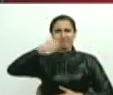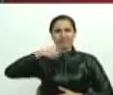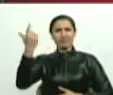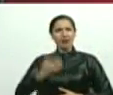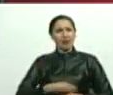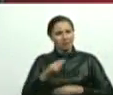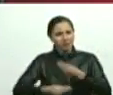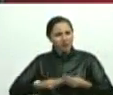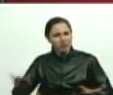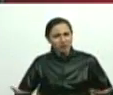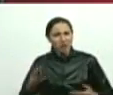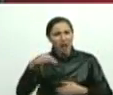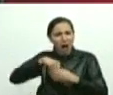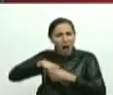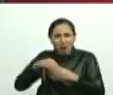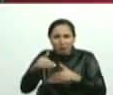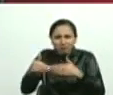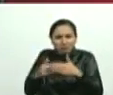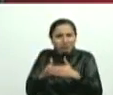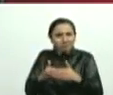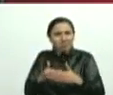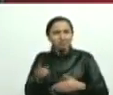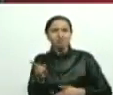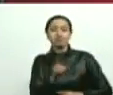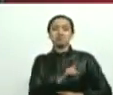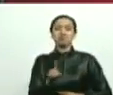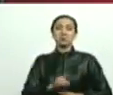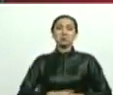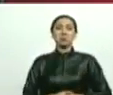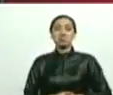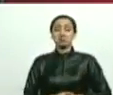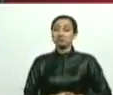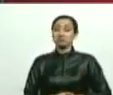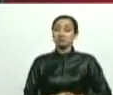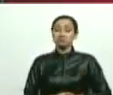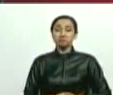veces contenidos, a veces escondidos,